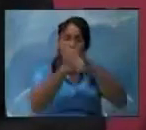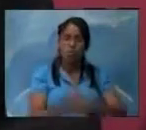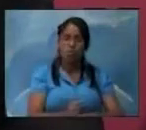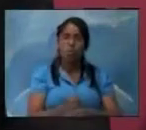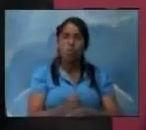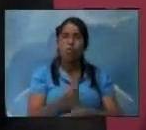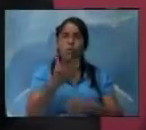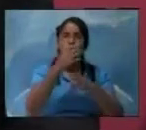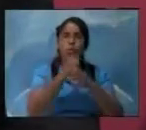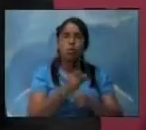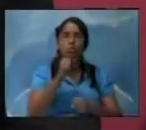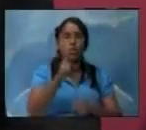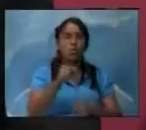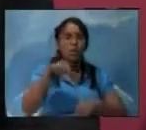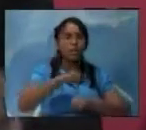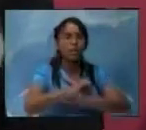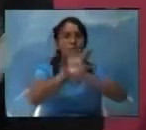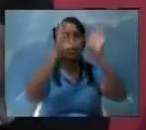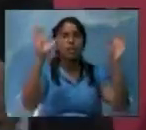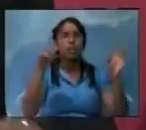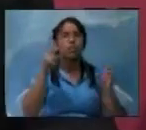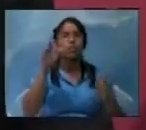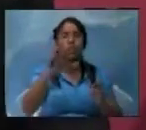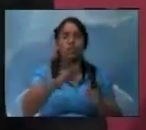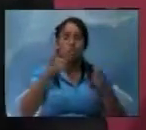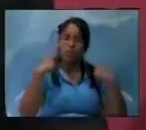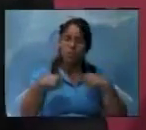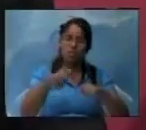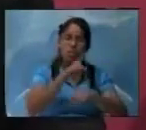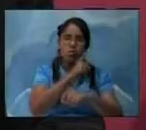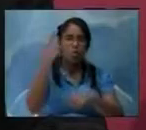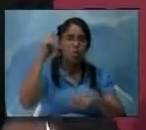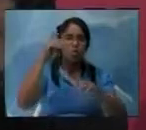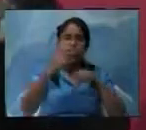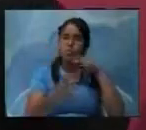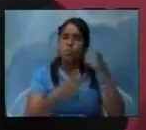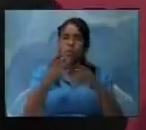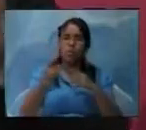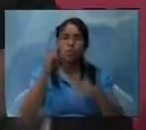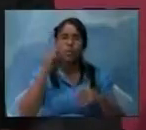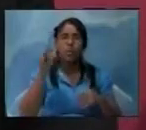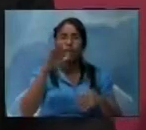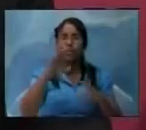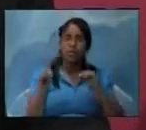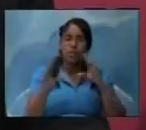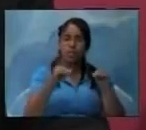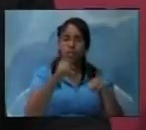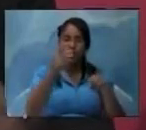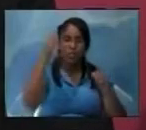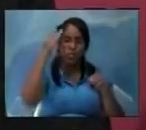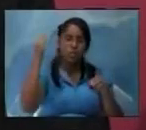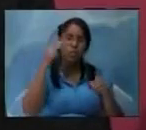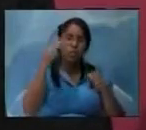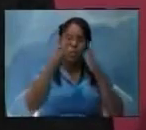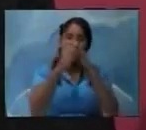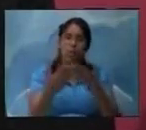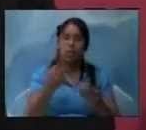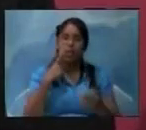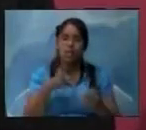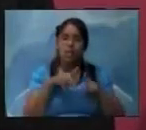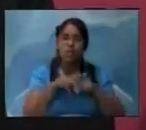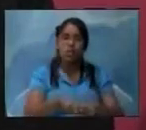confiamos. Confíe usted en esta mañana. Usted que está pasando por un problema y el diablo está hablando a tu mente. La Biblia